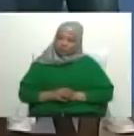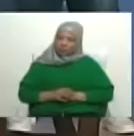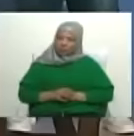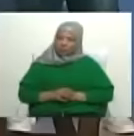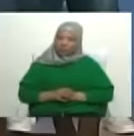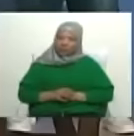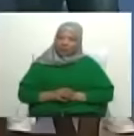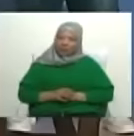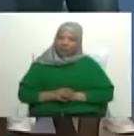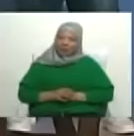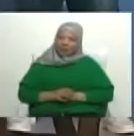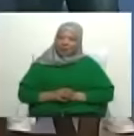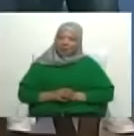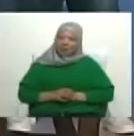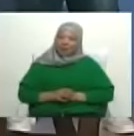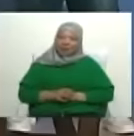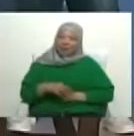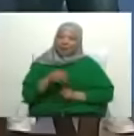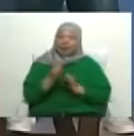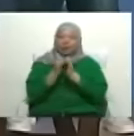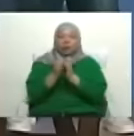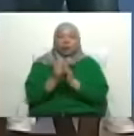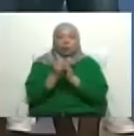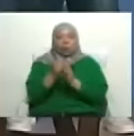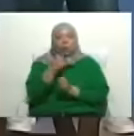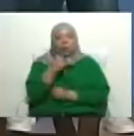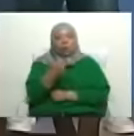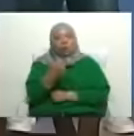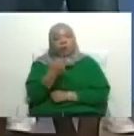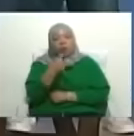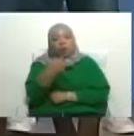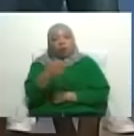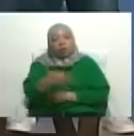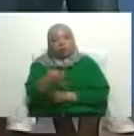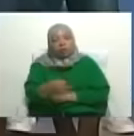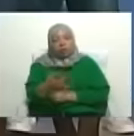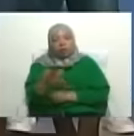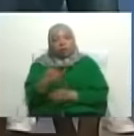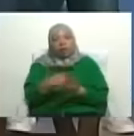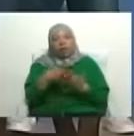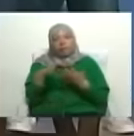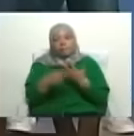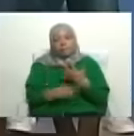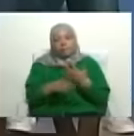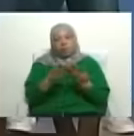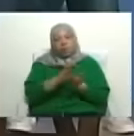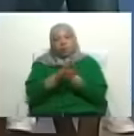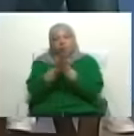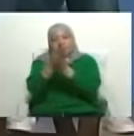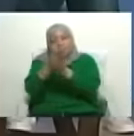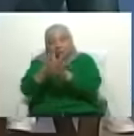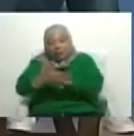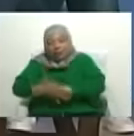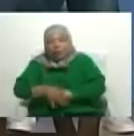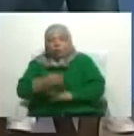Es decir, ella confiesa, como lo confesó también Marco Rubio, que el plan incluye destruir los servicios